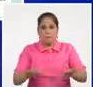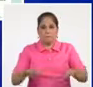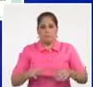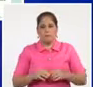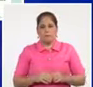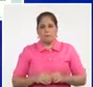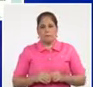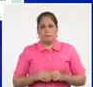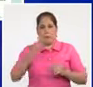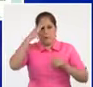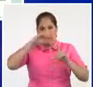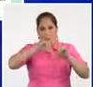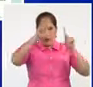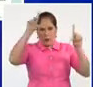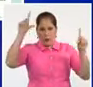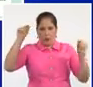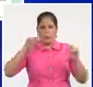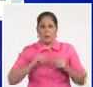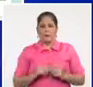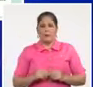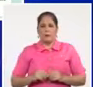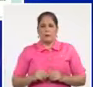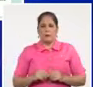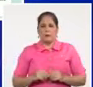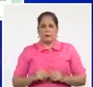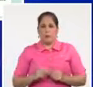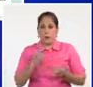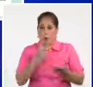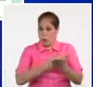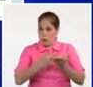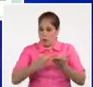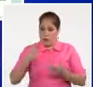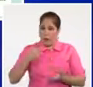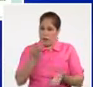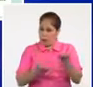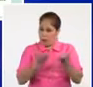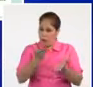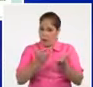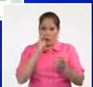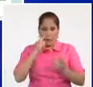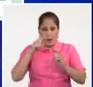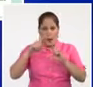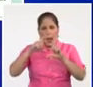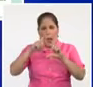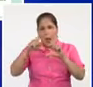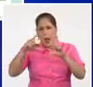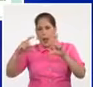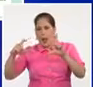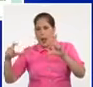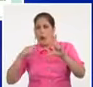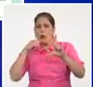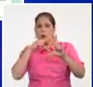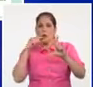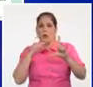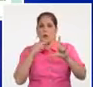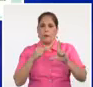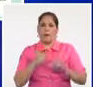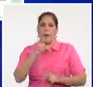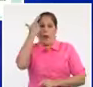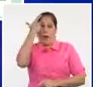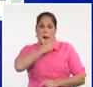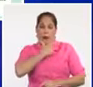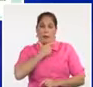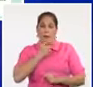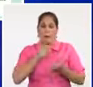en Cuba en los últimos 15 días, ahí lo tienen. Se mantiene el municipio Los Araos de